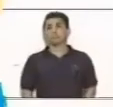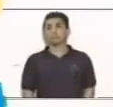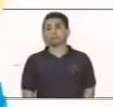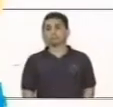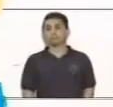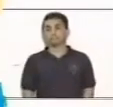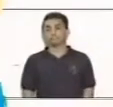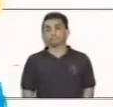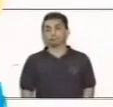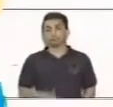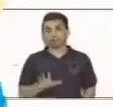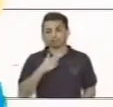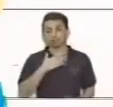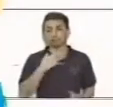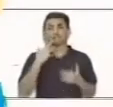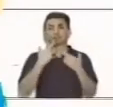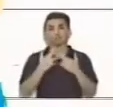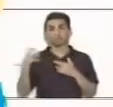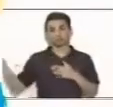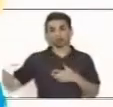mi respuesta.